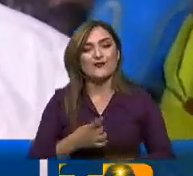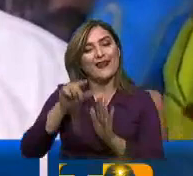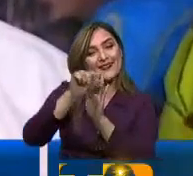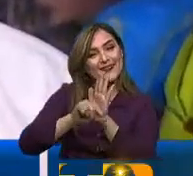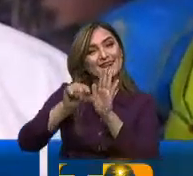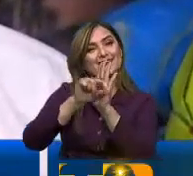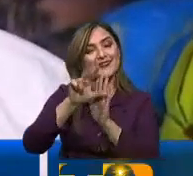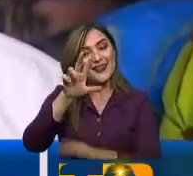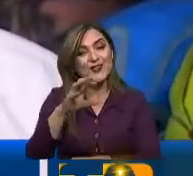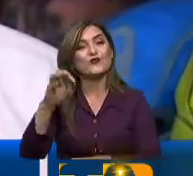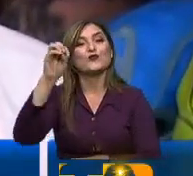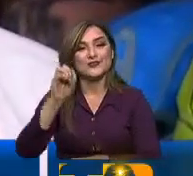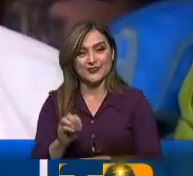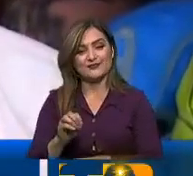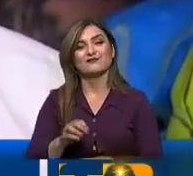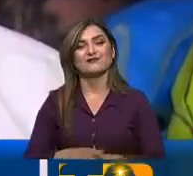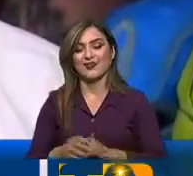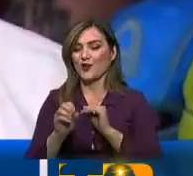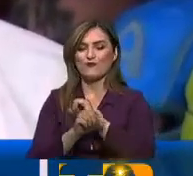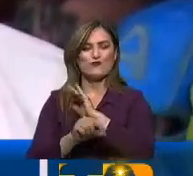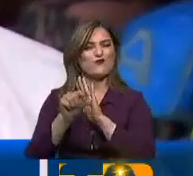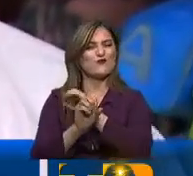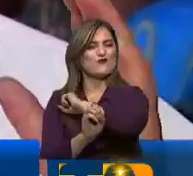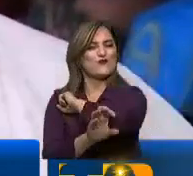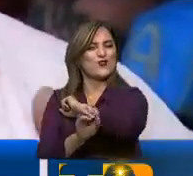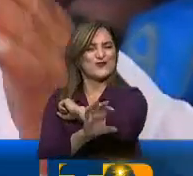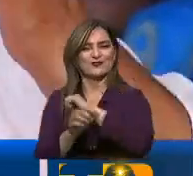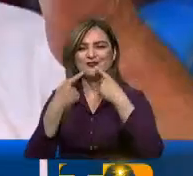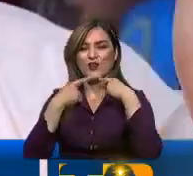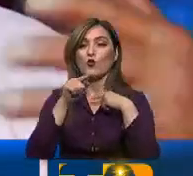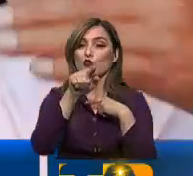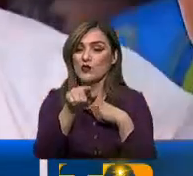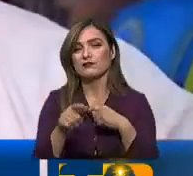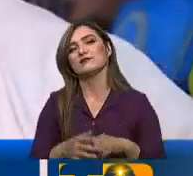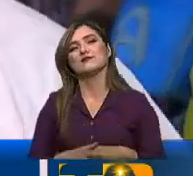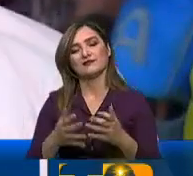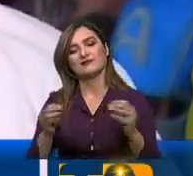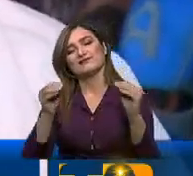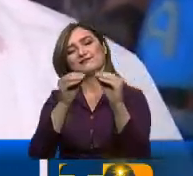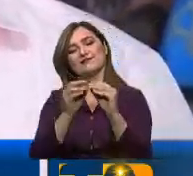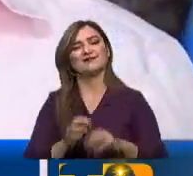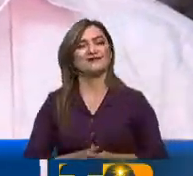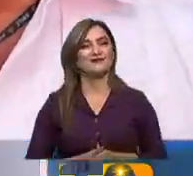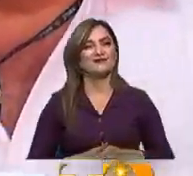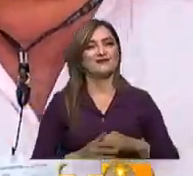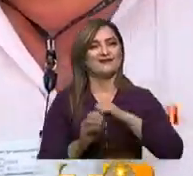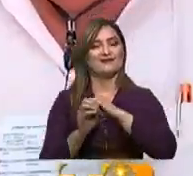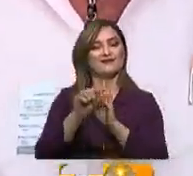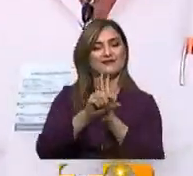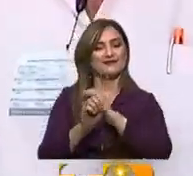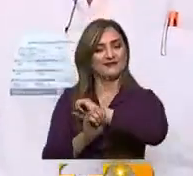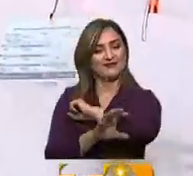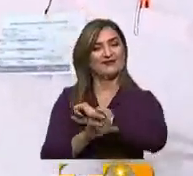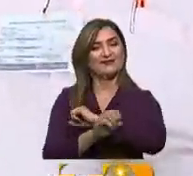descuento del 30%. Una promoción del descuento del 30% para ustedes, que se merecen eso y mucho más. La promoción ya está